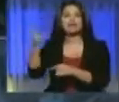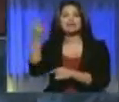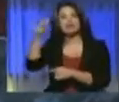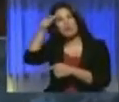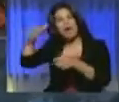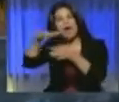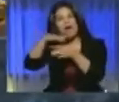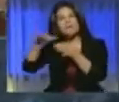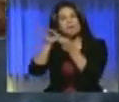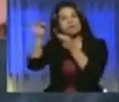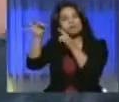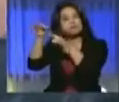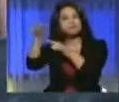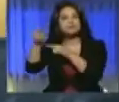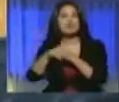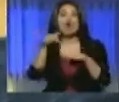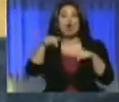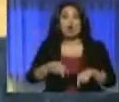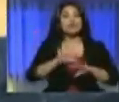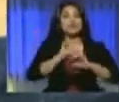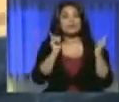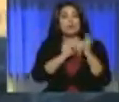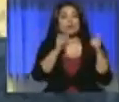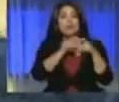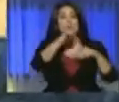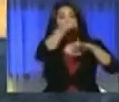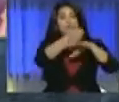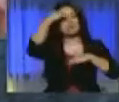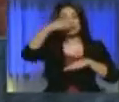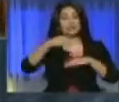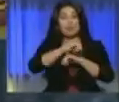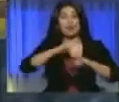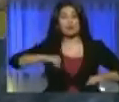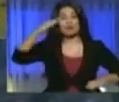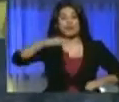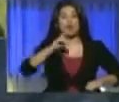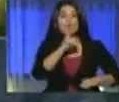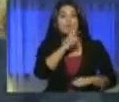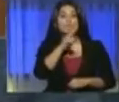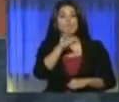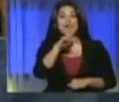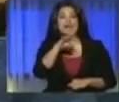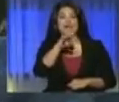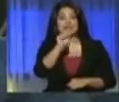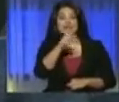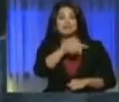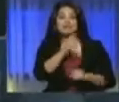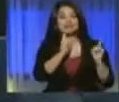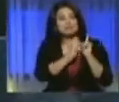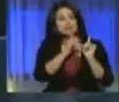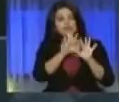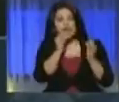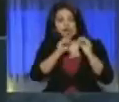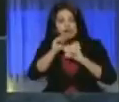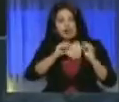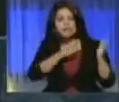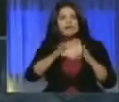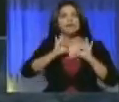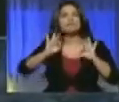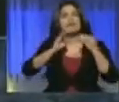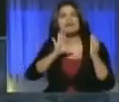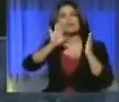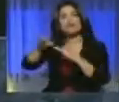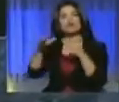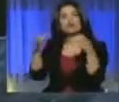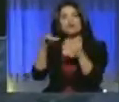con el comandante general de la Guardia, el mayor general Antonio Benavides, y ya estamos haciendo también un plan de apoyo con las fuerzas especiales para atender